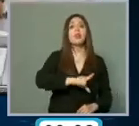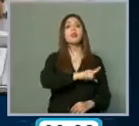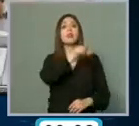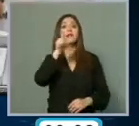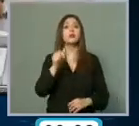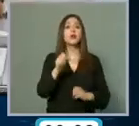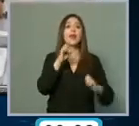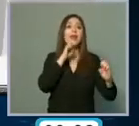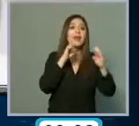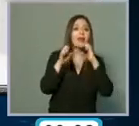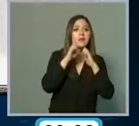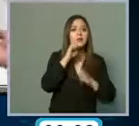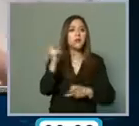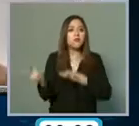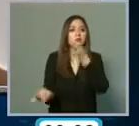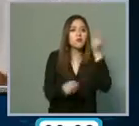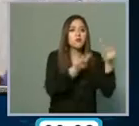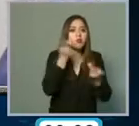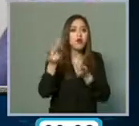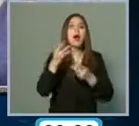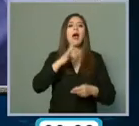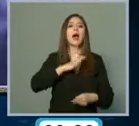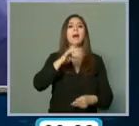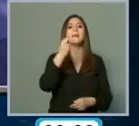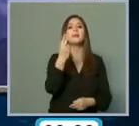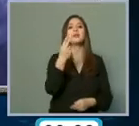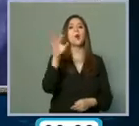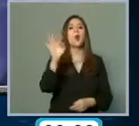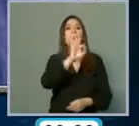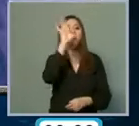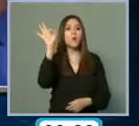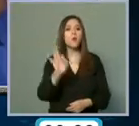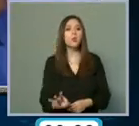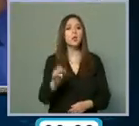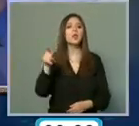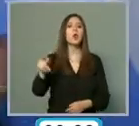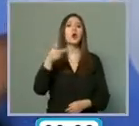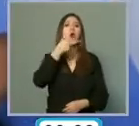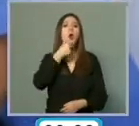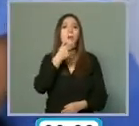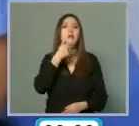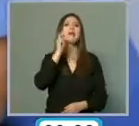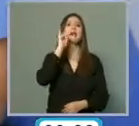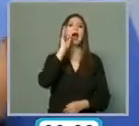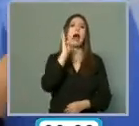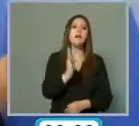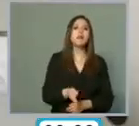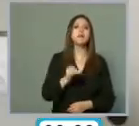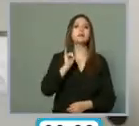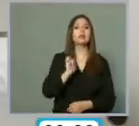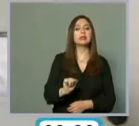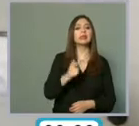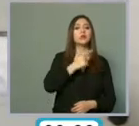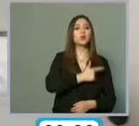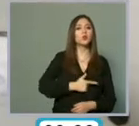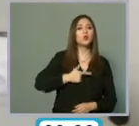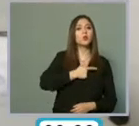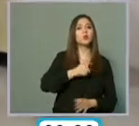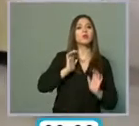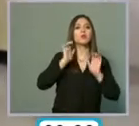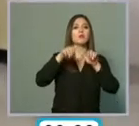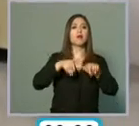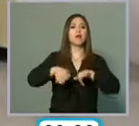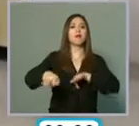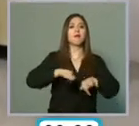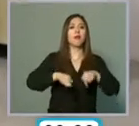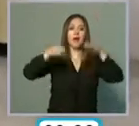sí tenemos como un 25% de la matrícula que son varones, tienen una verdadera inclinación a la enfermería. Y explicarles que